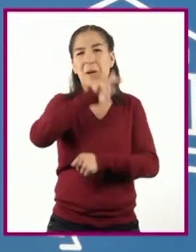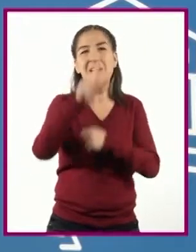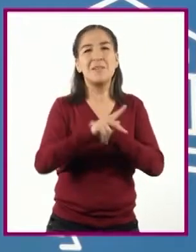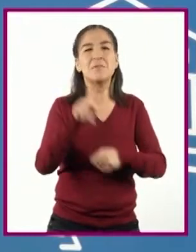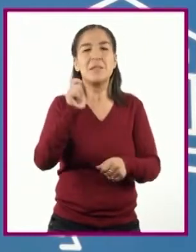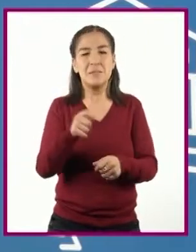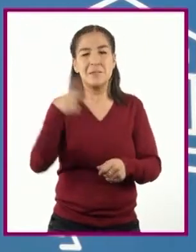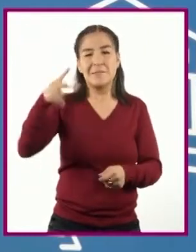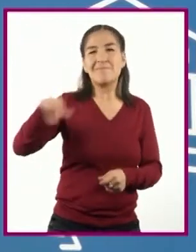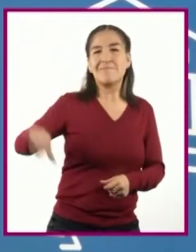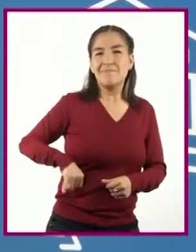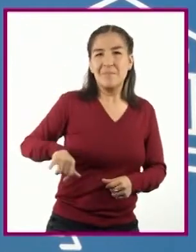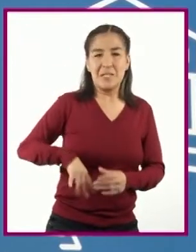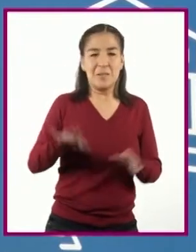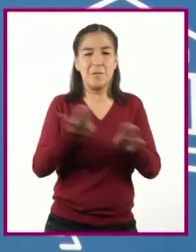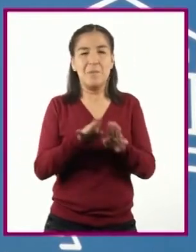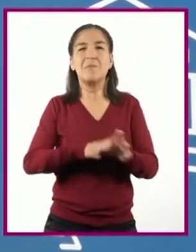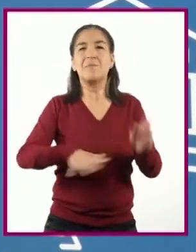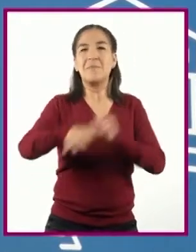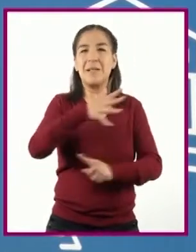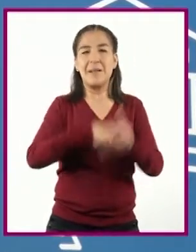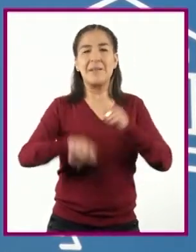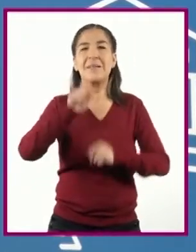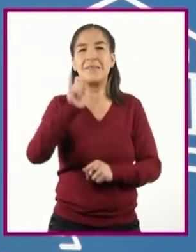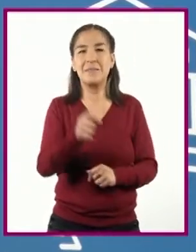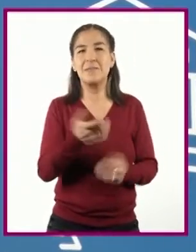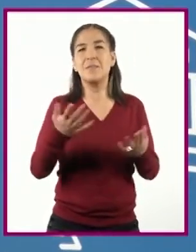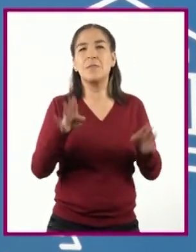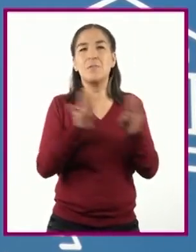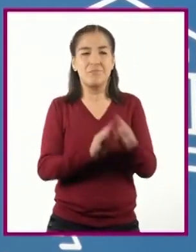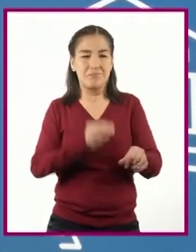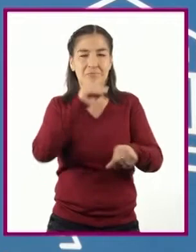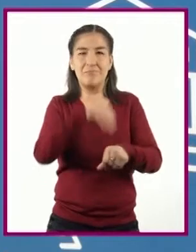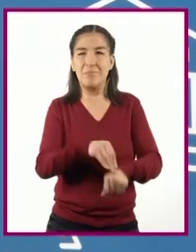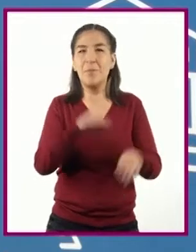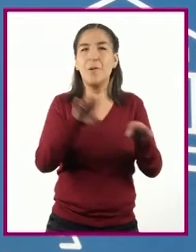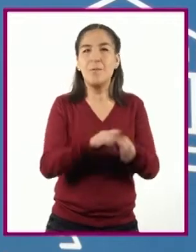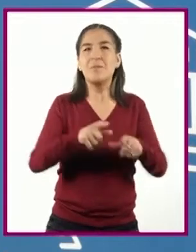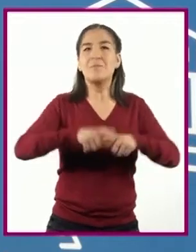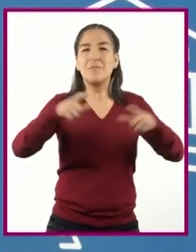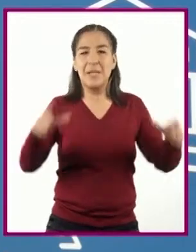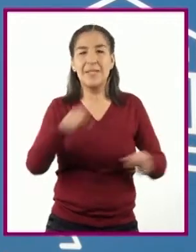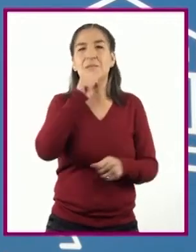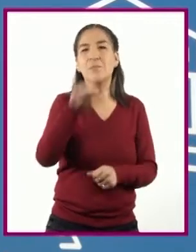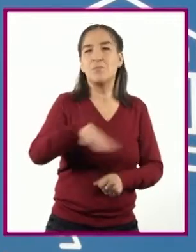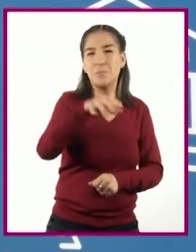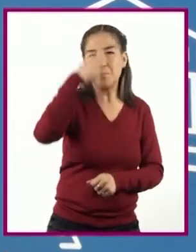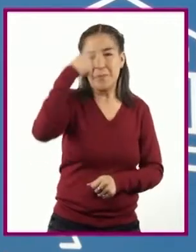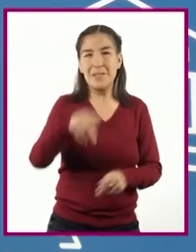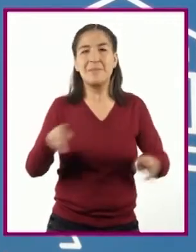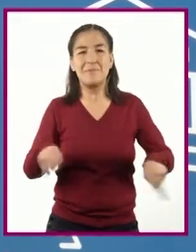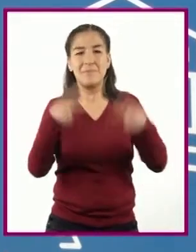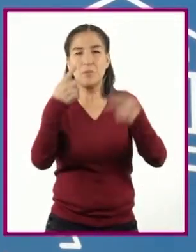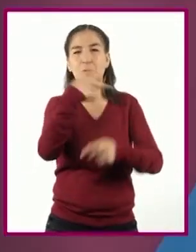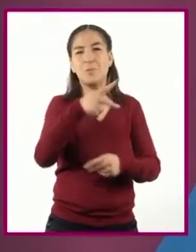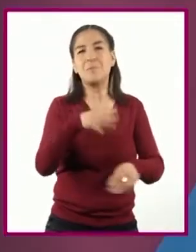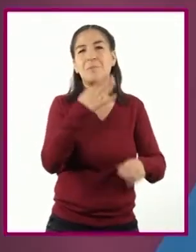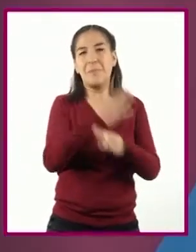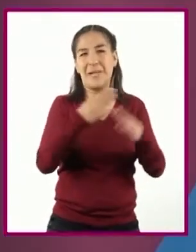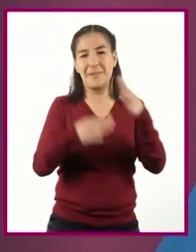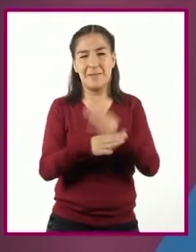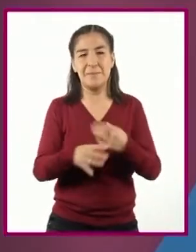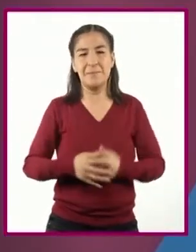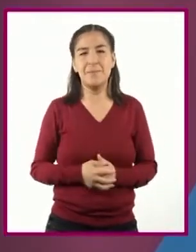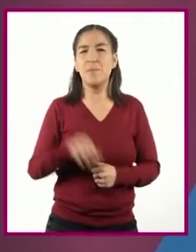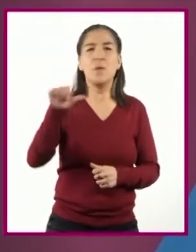por sus intereses imperialistas, ya sea de expansión territorial o de búsqueda de mercados para vender sus productos.